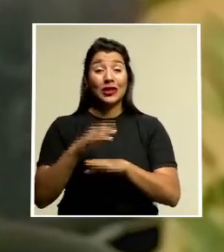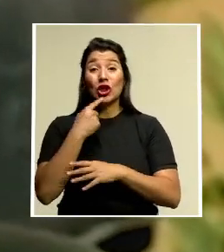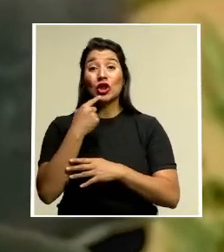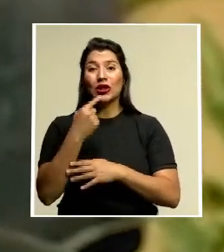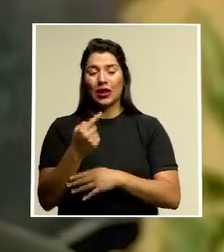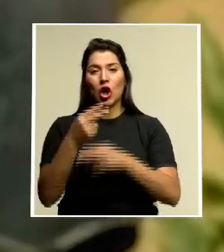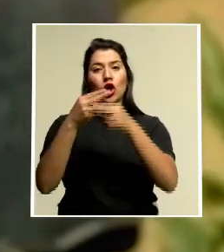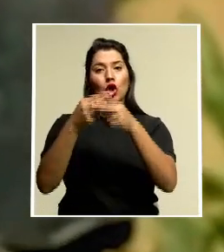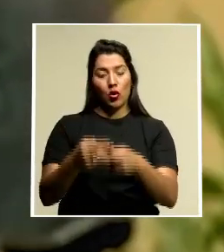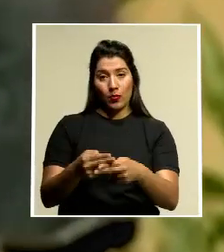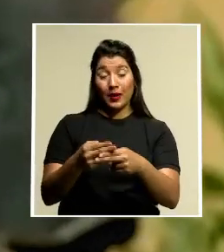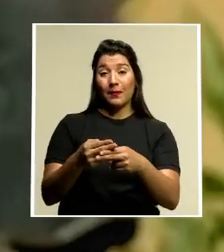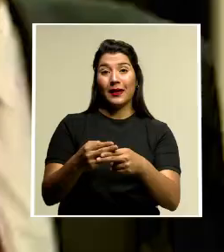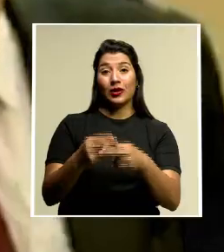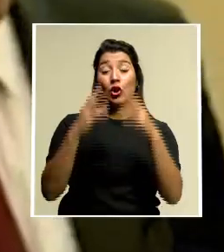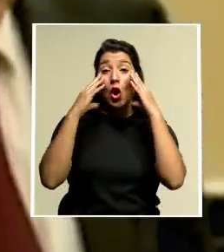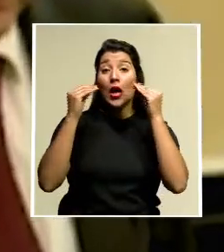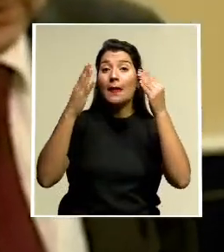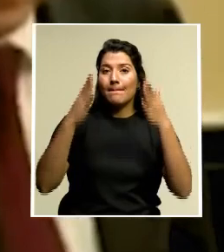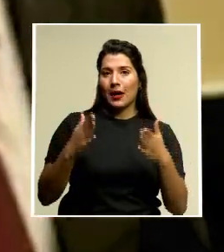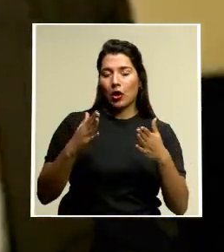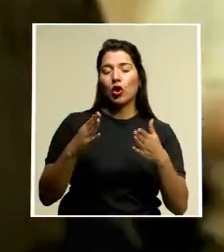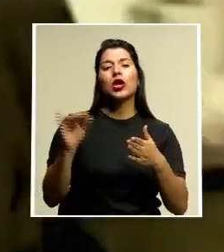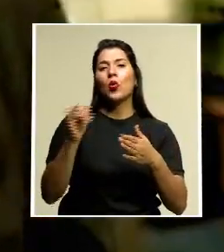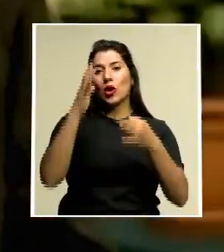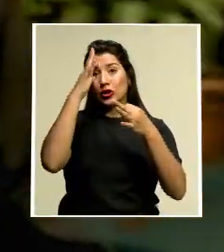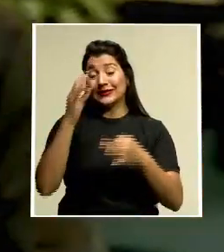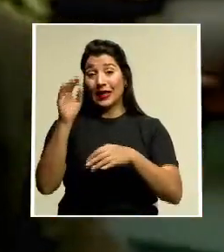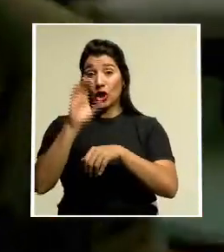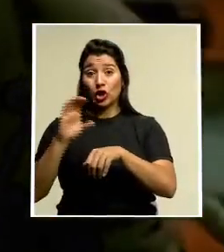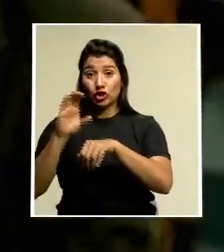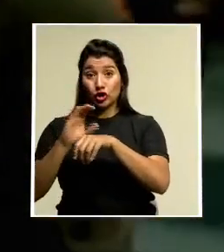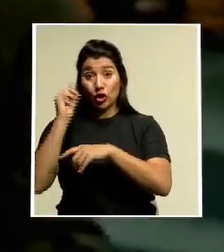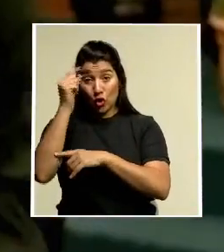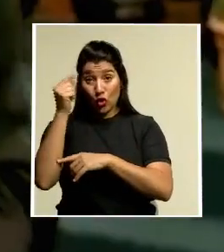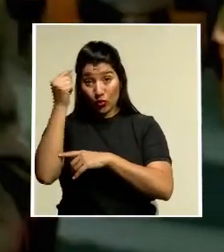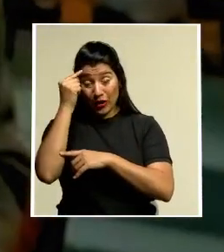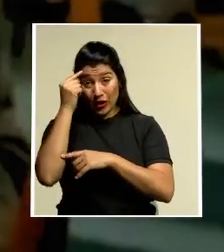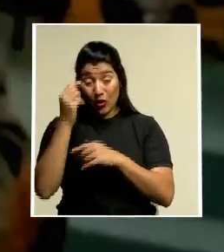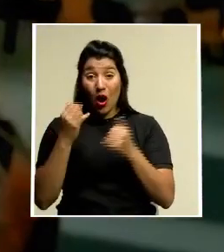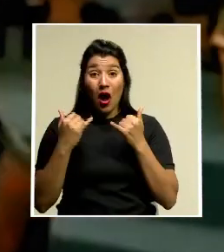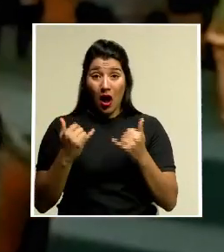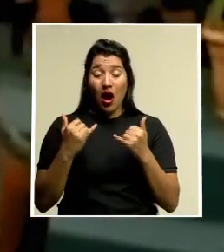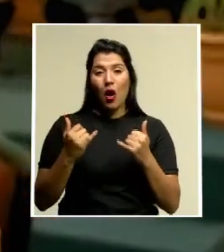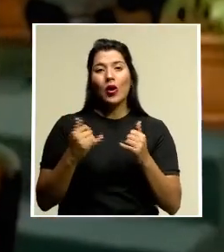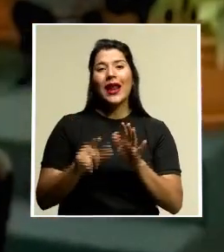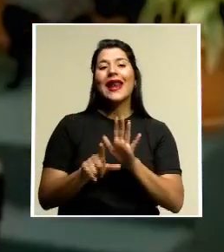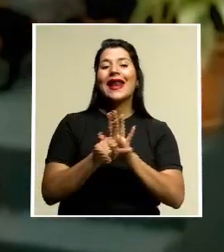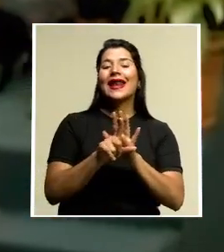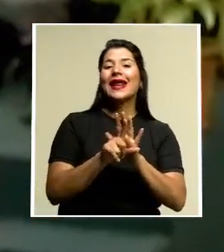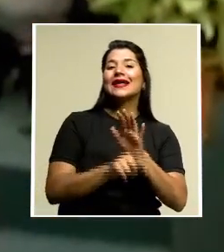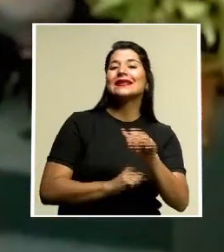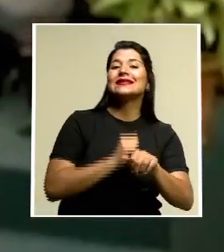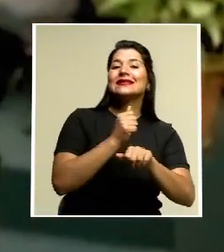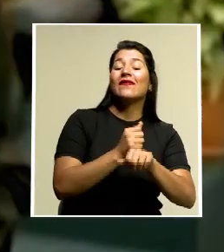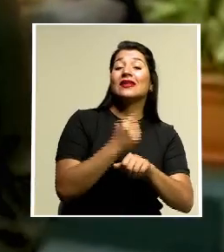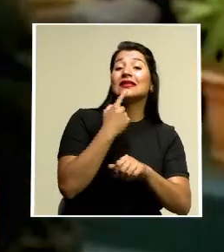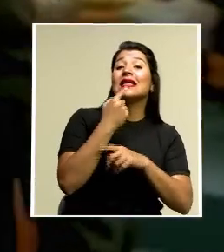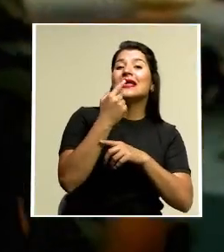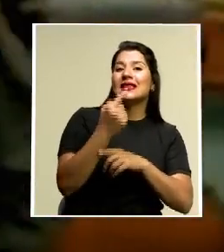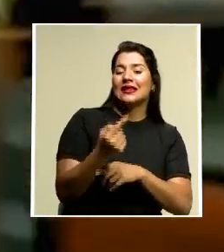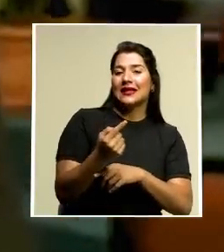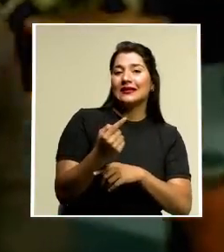Costa Rica ante la Organización para la Cooperación y Desarrollo Económicos formará parte del Ministerio de Comercio Exterior y dependerá de este para todos